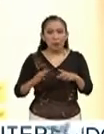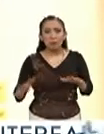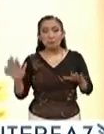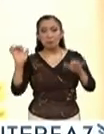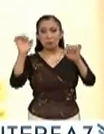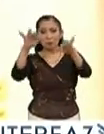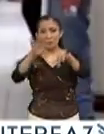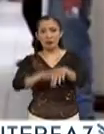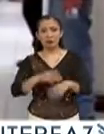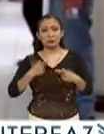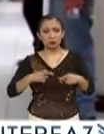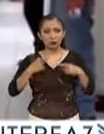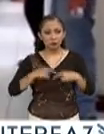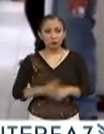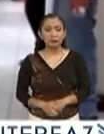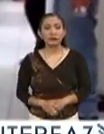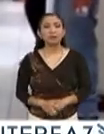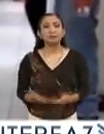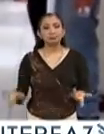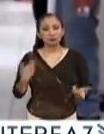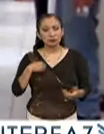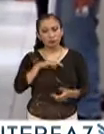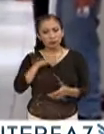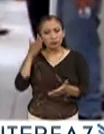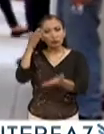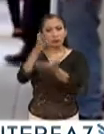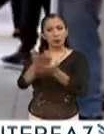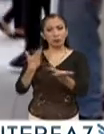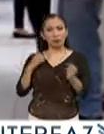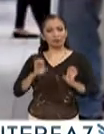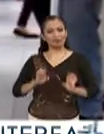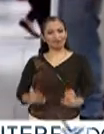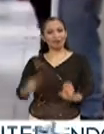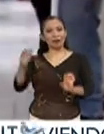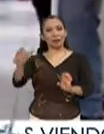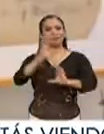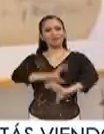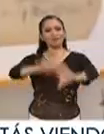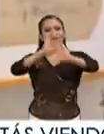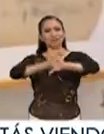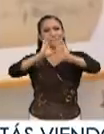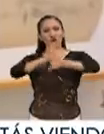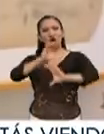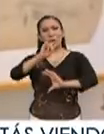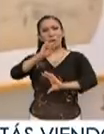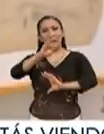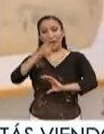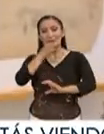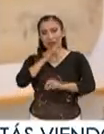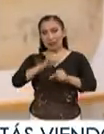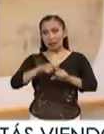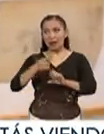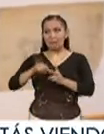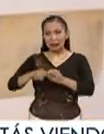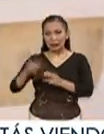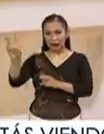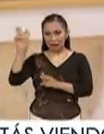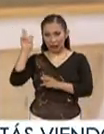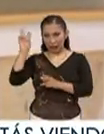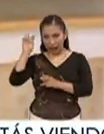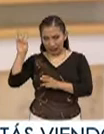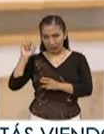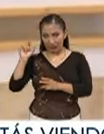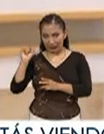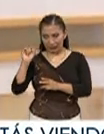más de personas. Estuvimos en la gala operística, que fue la que abrió este festival el día viernes